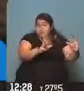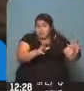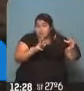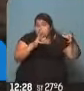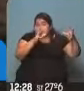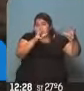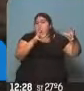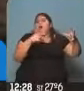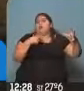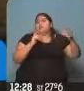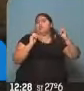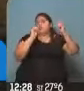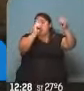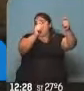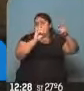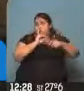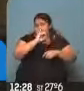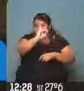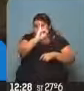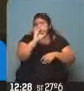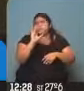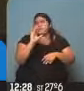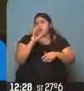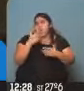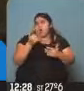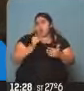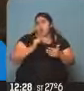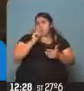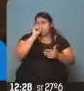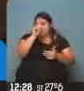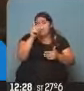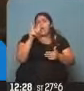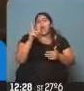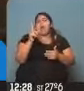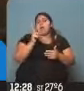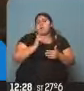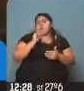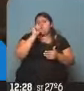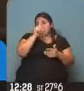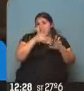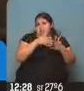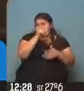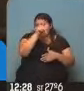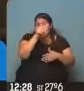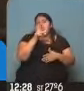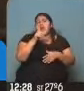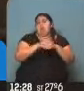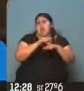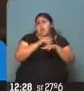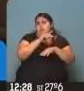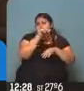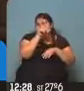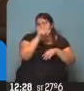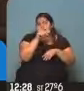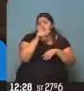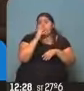toma conocimiento en este caso la marina de gran bretaña porque está en aguas jurisdiccionales británicas el lugar donde ocurrió el